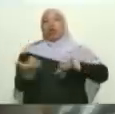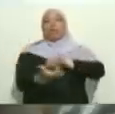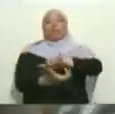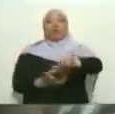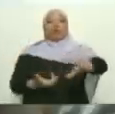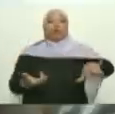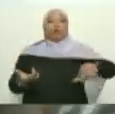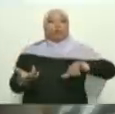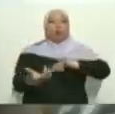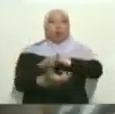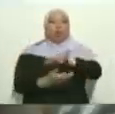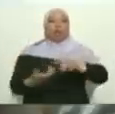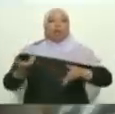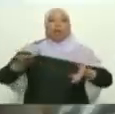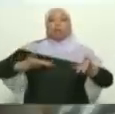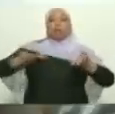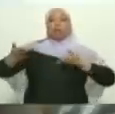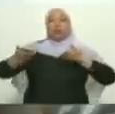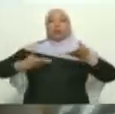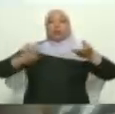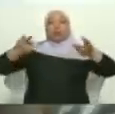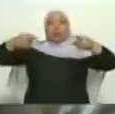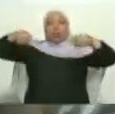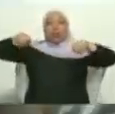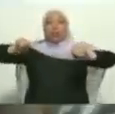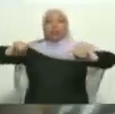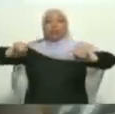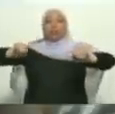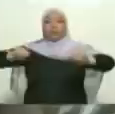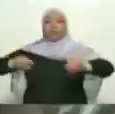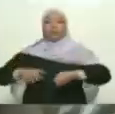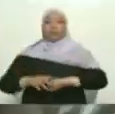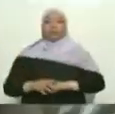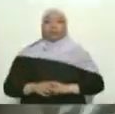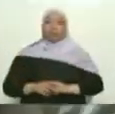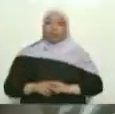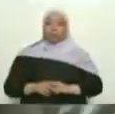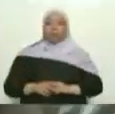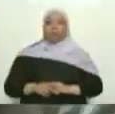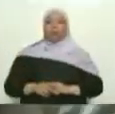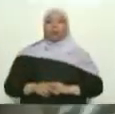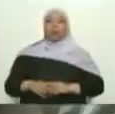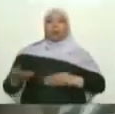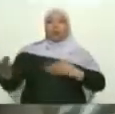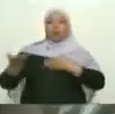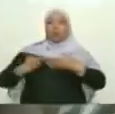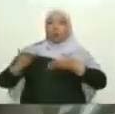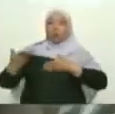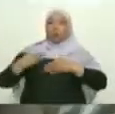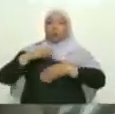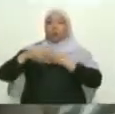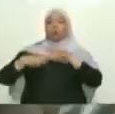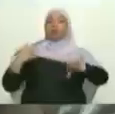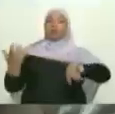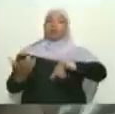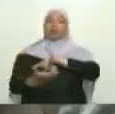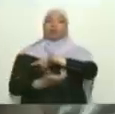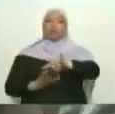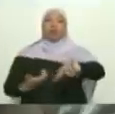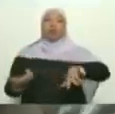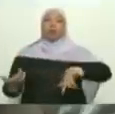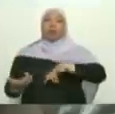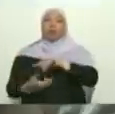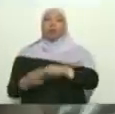de estas sanciones criminales. En activos y recursos bloqueados, retenidos, confiscados fuera del país,